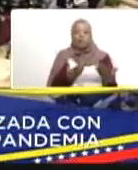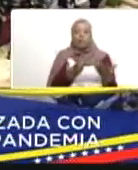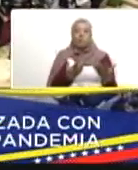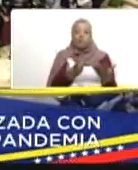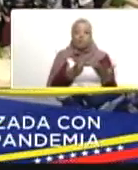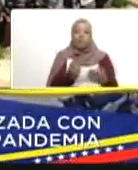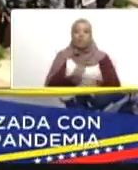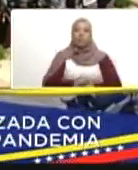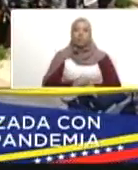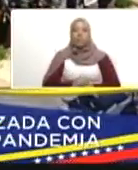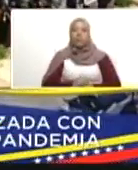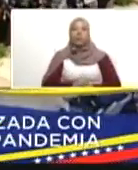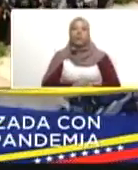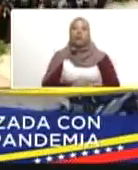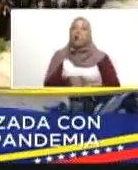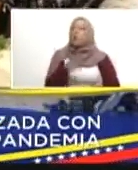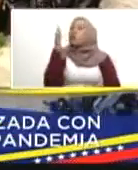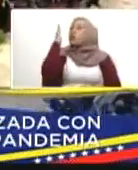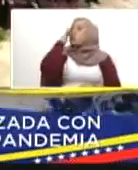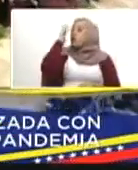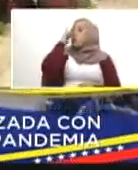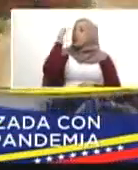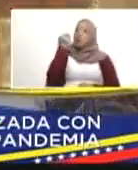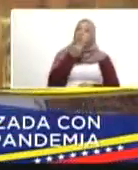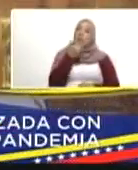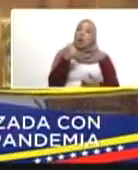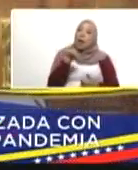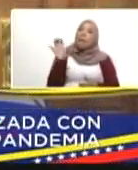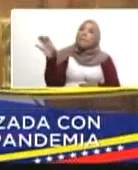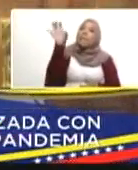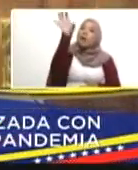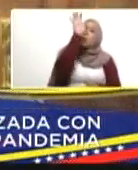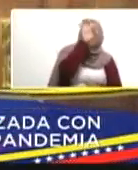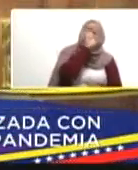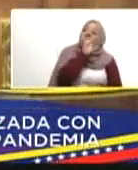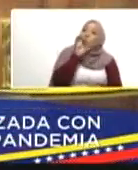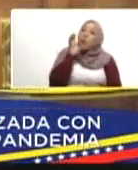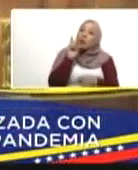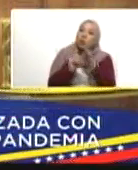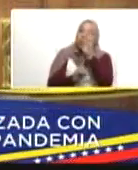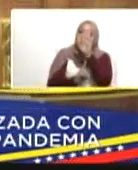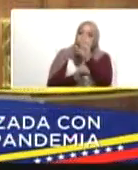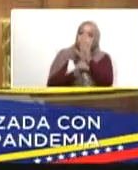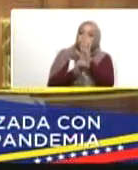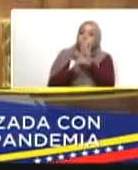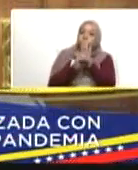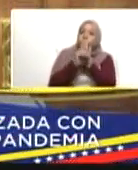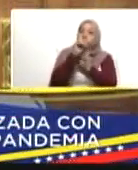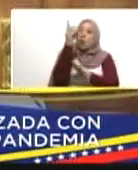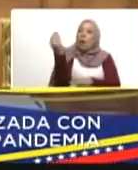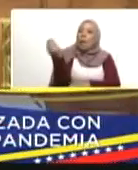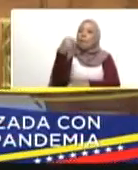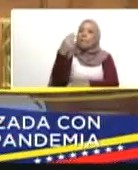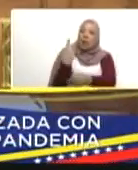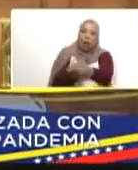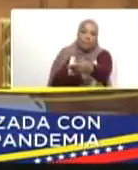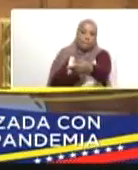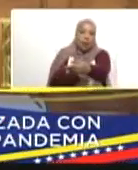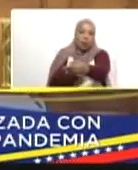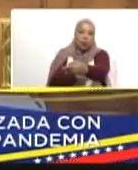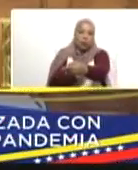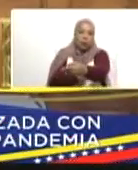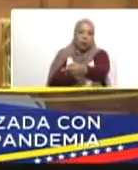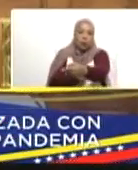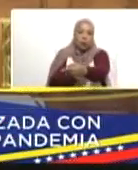siempre y lo saben ustedes los países que han logrado el máximo desarrollo nuestros hermanos